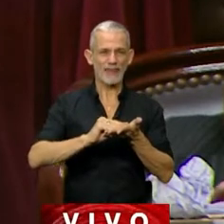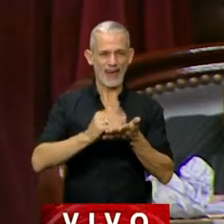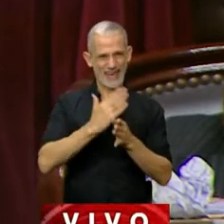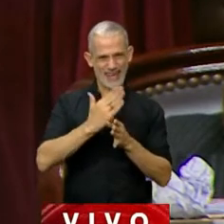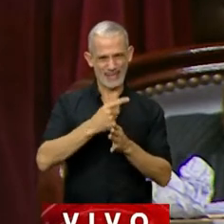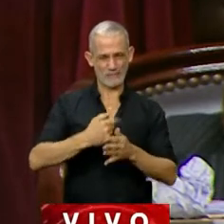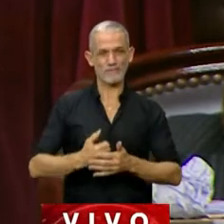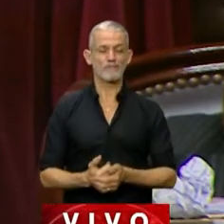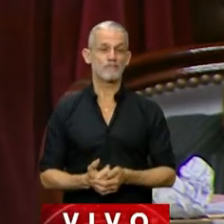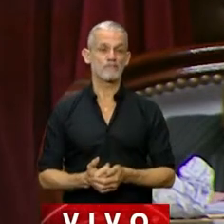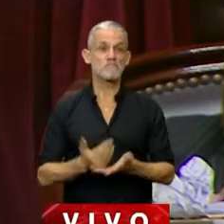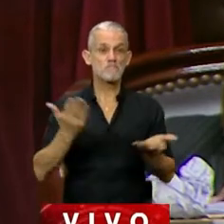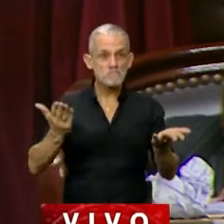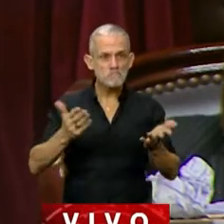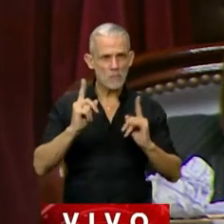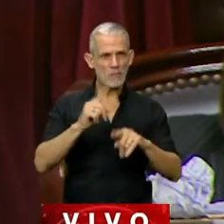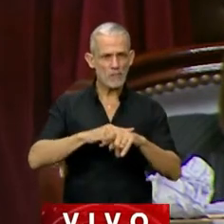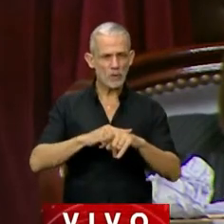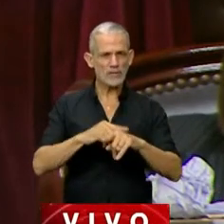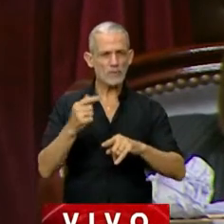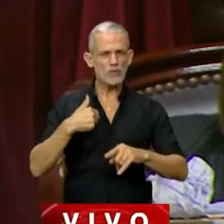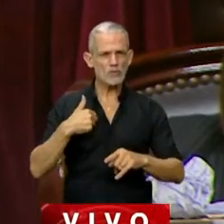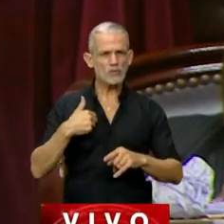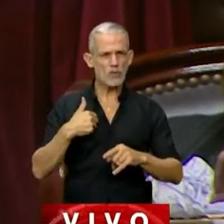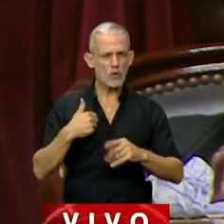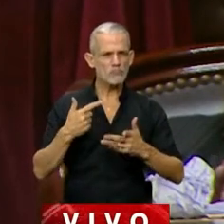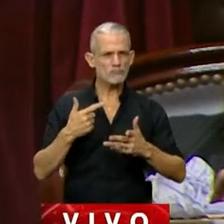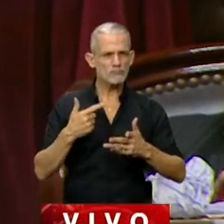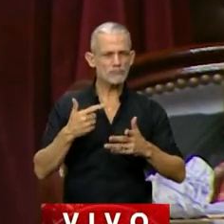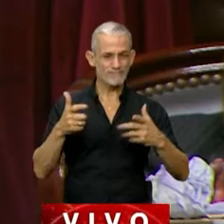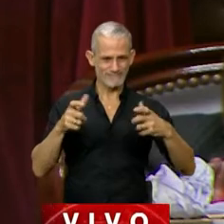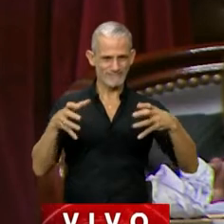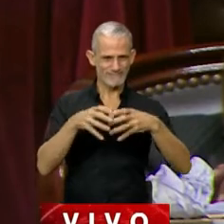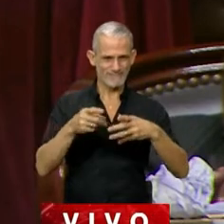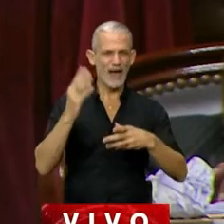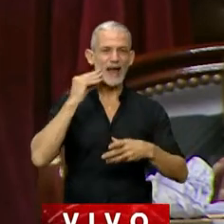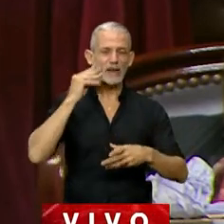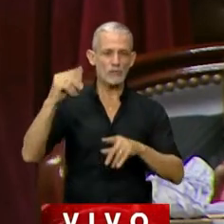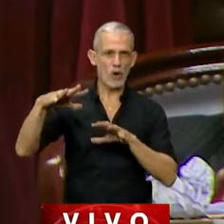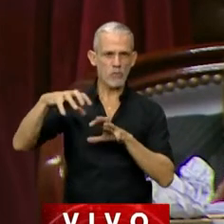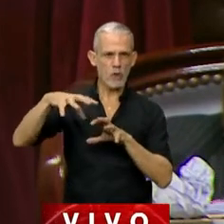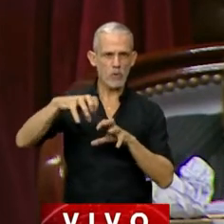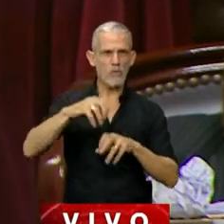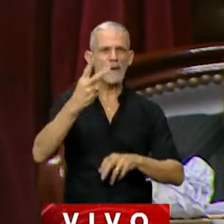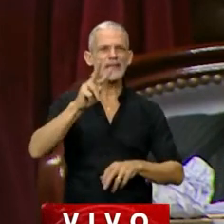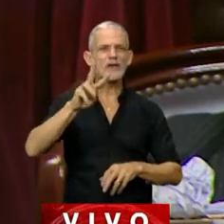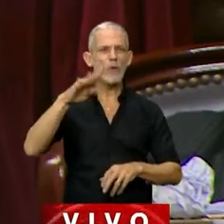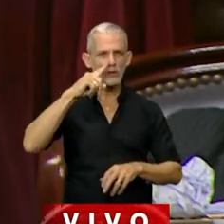preopinante, mientras tanto Reino Unido avanza y de hecho el 24 de